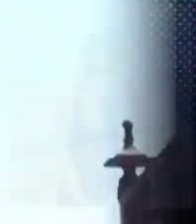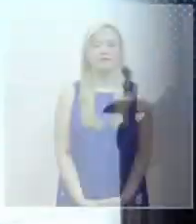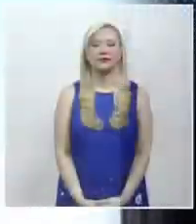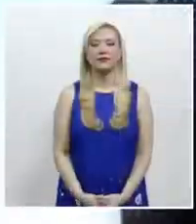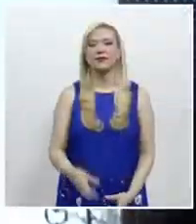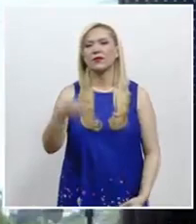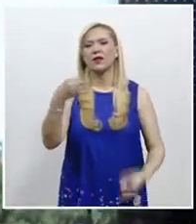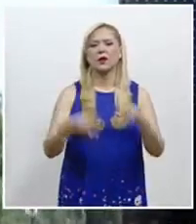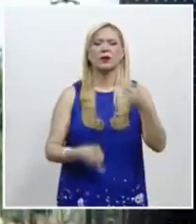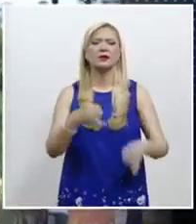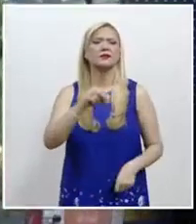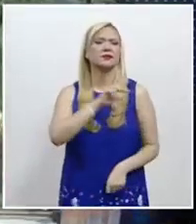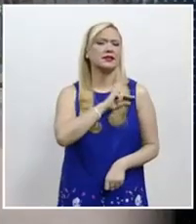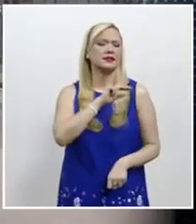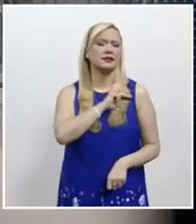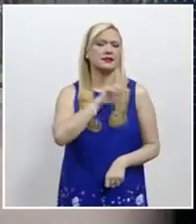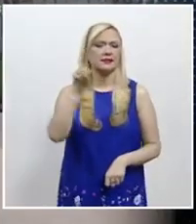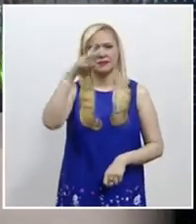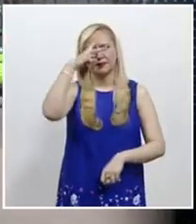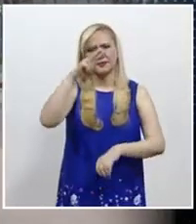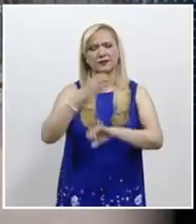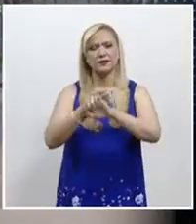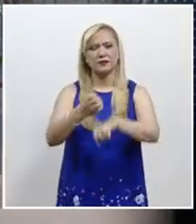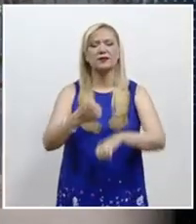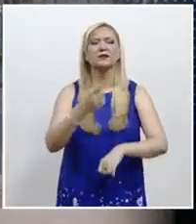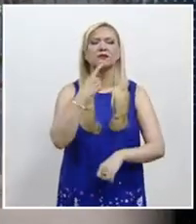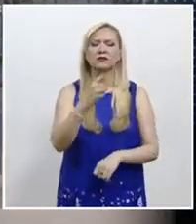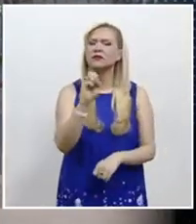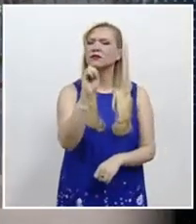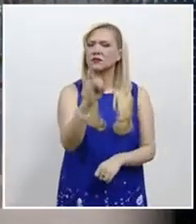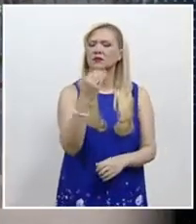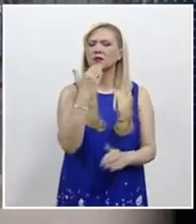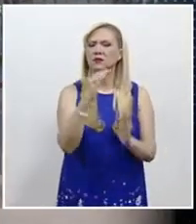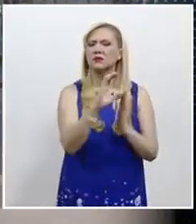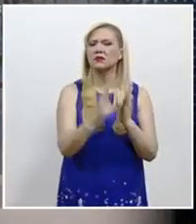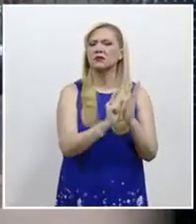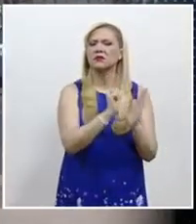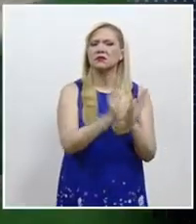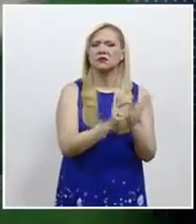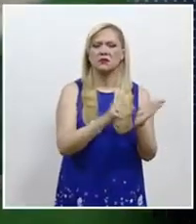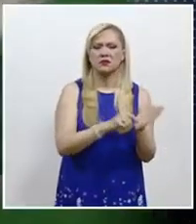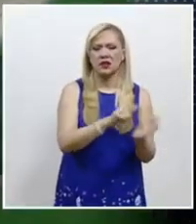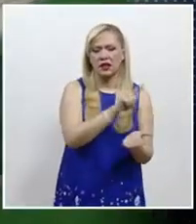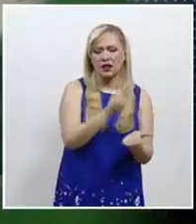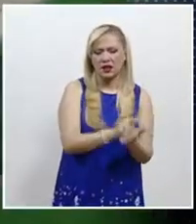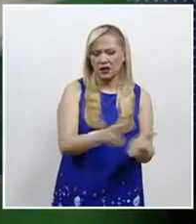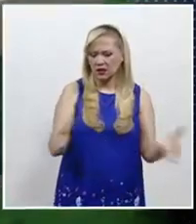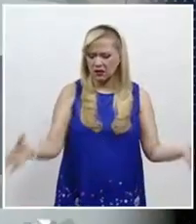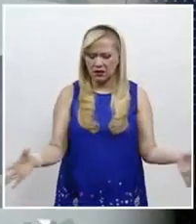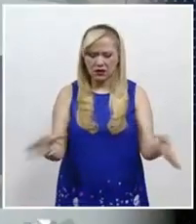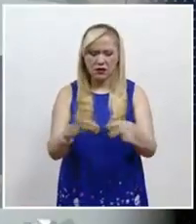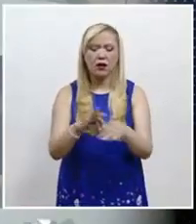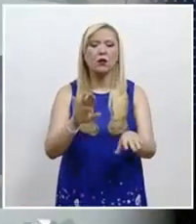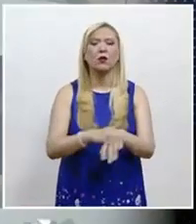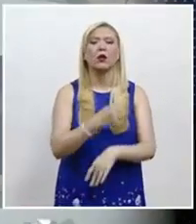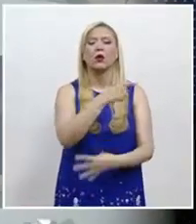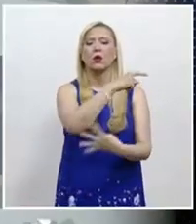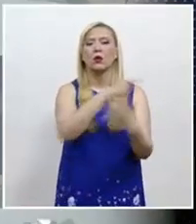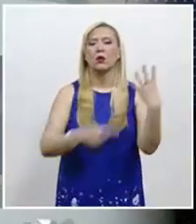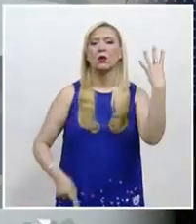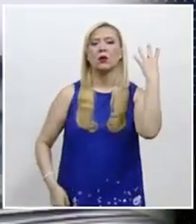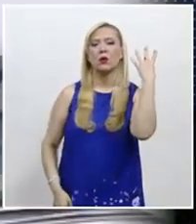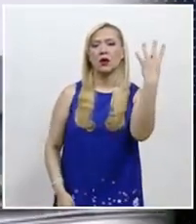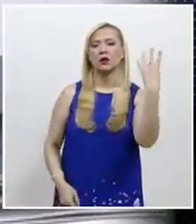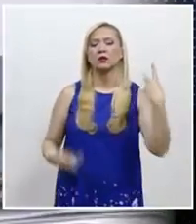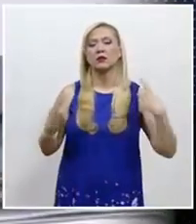Un juez de control federal en el Estado de México concedió la duplicidad del término constitucional para definir la situación legal de 4 de los implicados en la